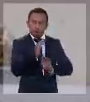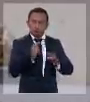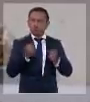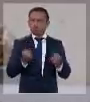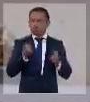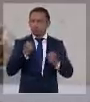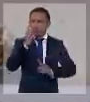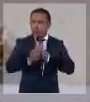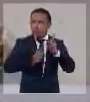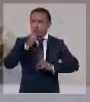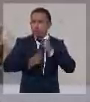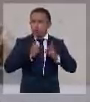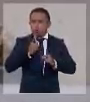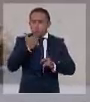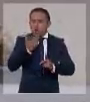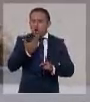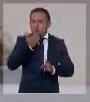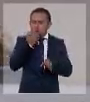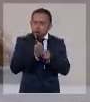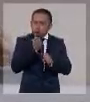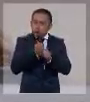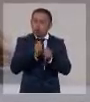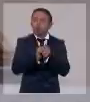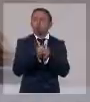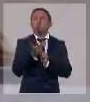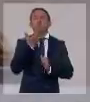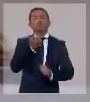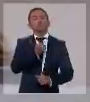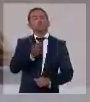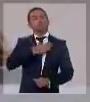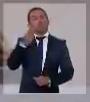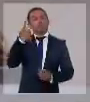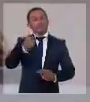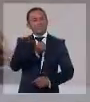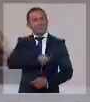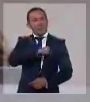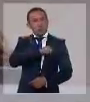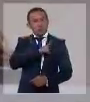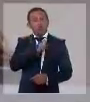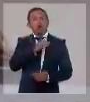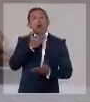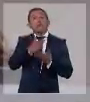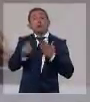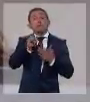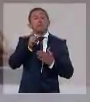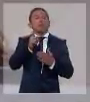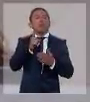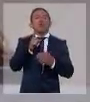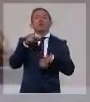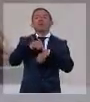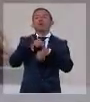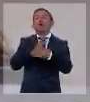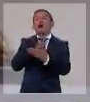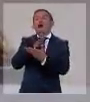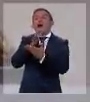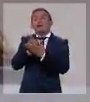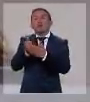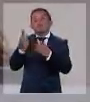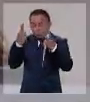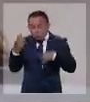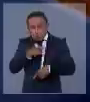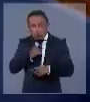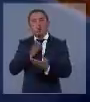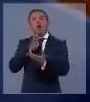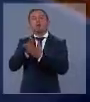supuesto, consulta preventiva, lo que se conoce como la consulta de sanos, que no vayamos al médico cuando ya claro. estemos enfermos. Y en